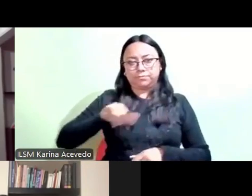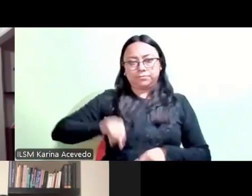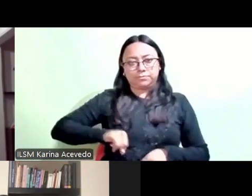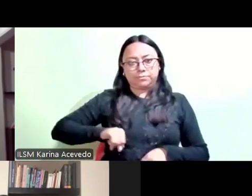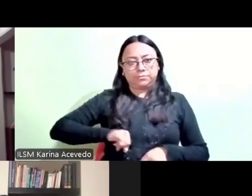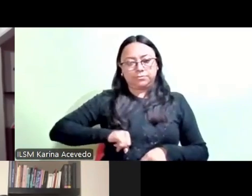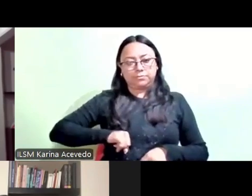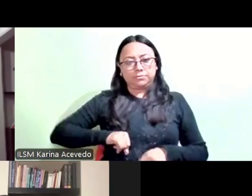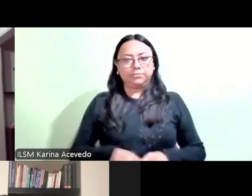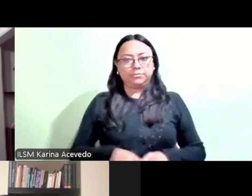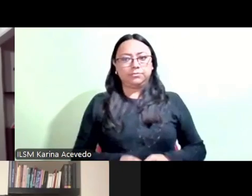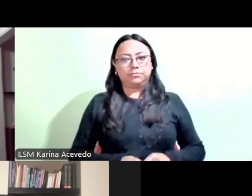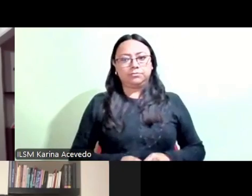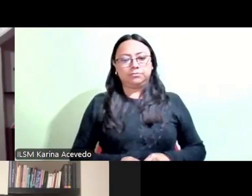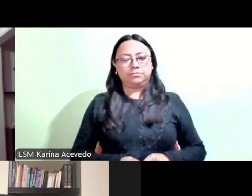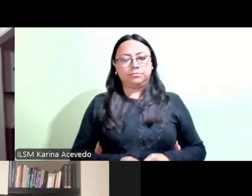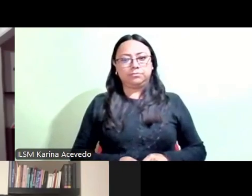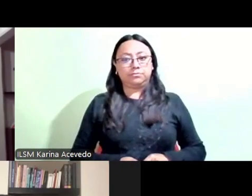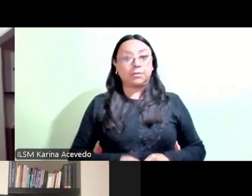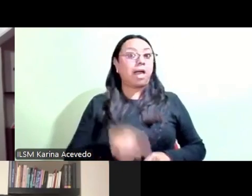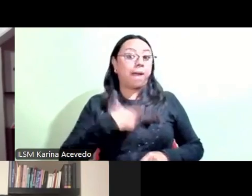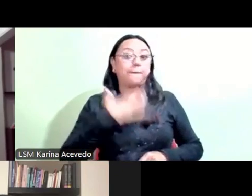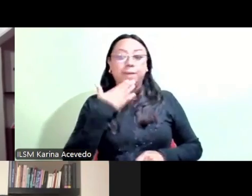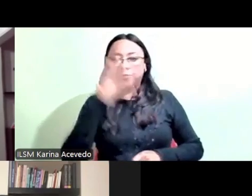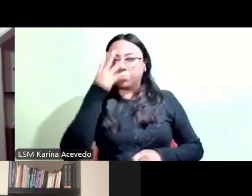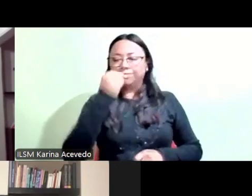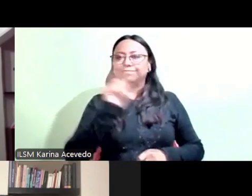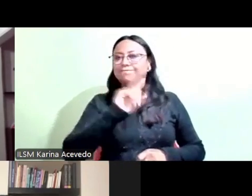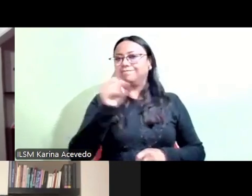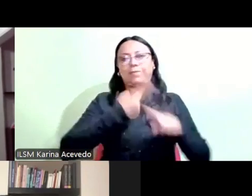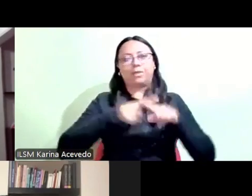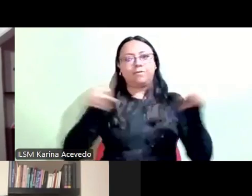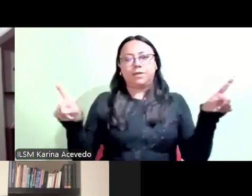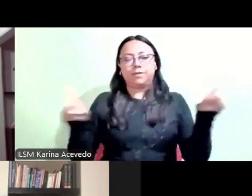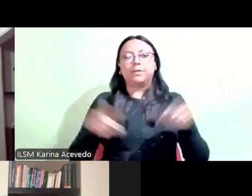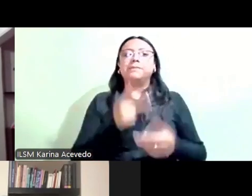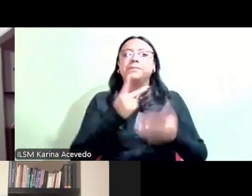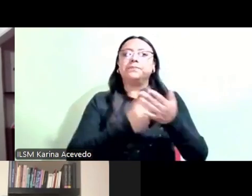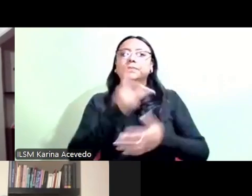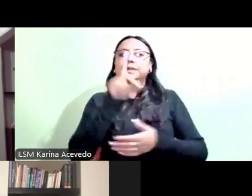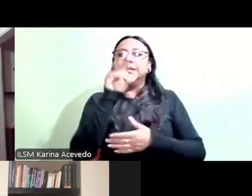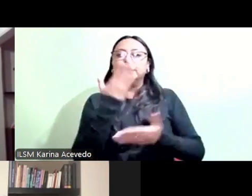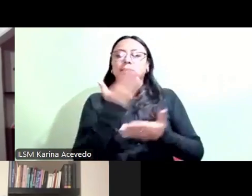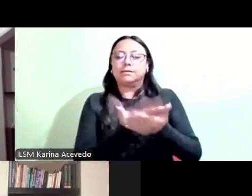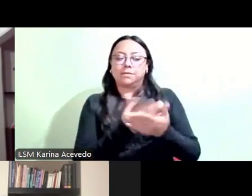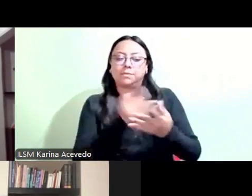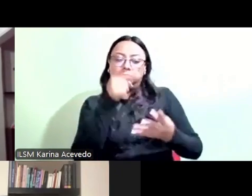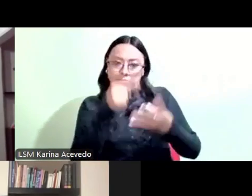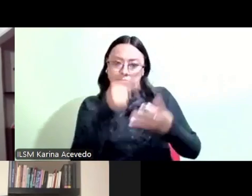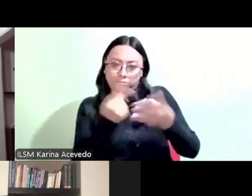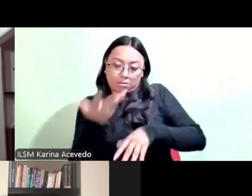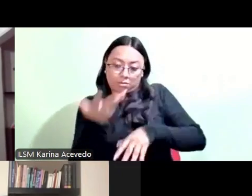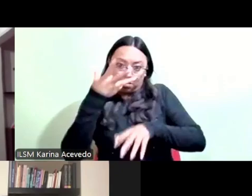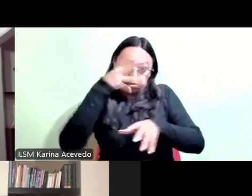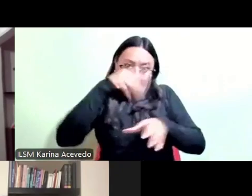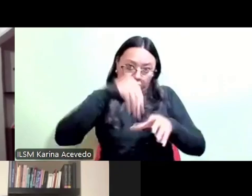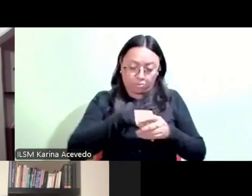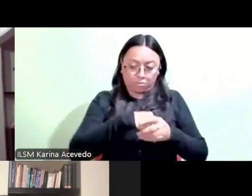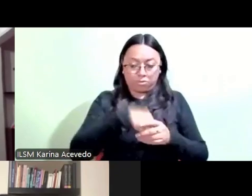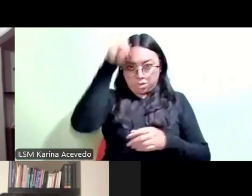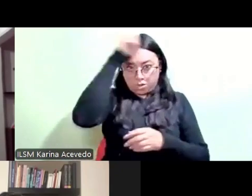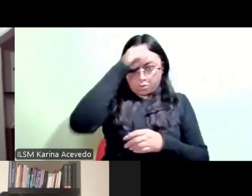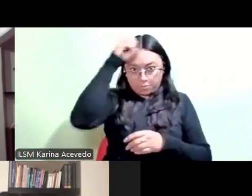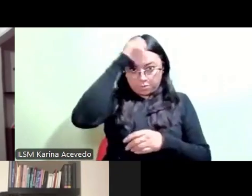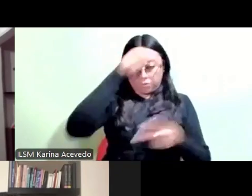no de la mejor manera el señalar que no incluye el dictamen la opinión ciudadana. Esto es,